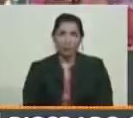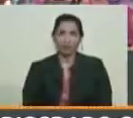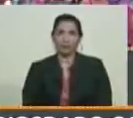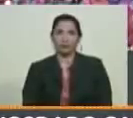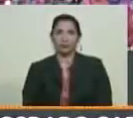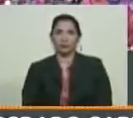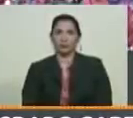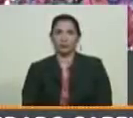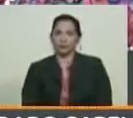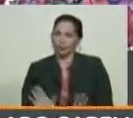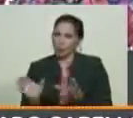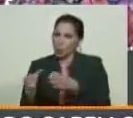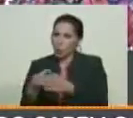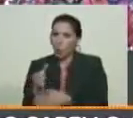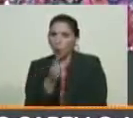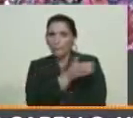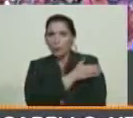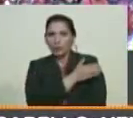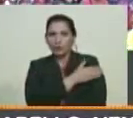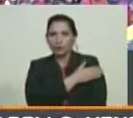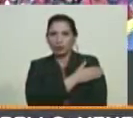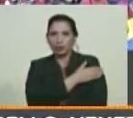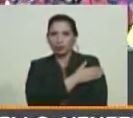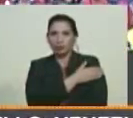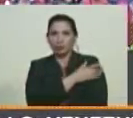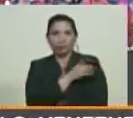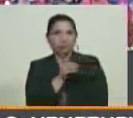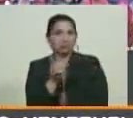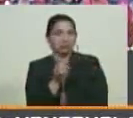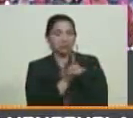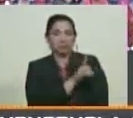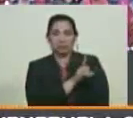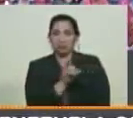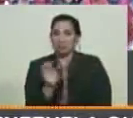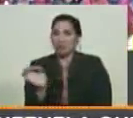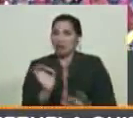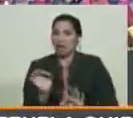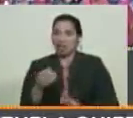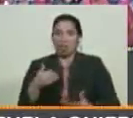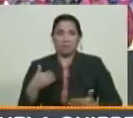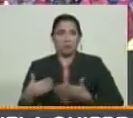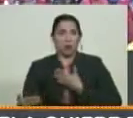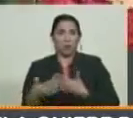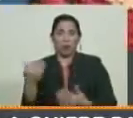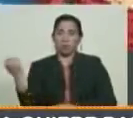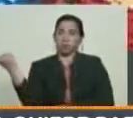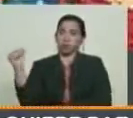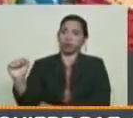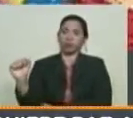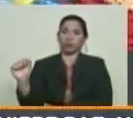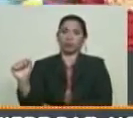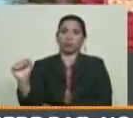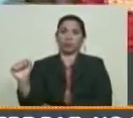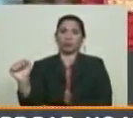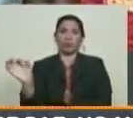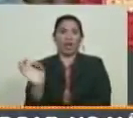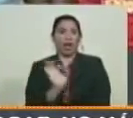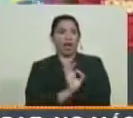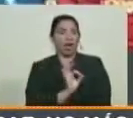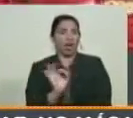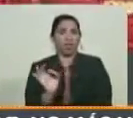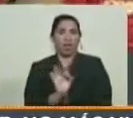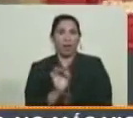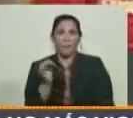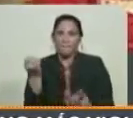y la derecha no tuvo ningún tipo de miramiento. La derecha no tuvo ningún tipo de escrúpulos y